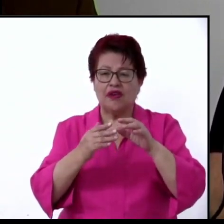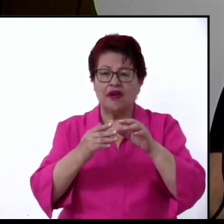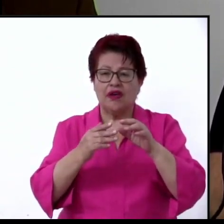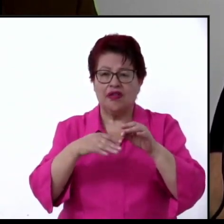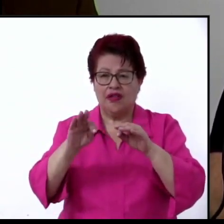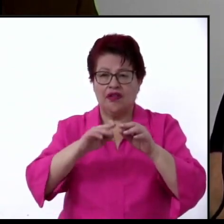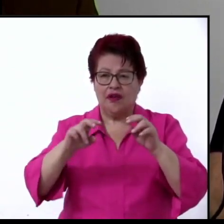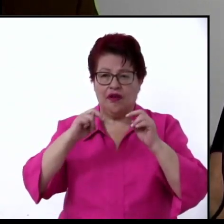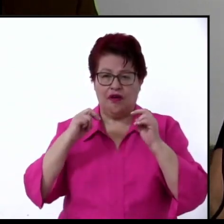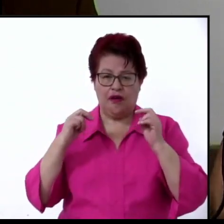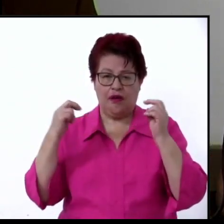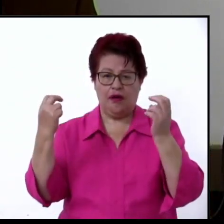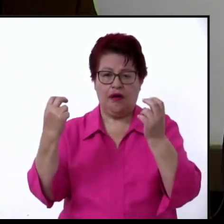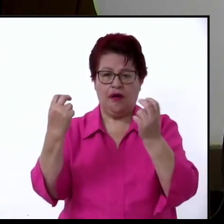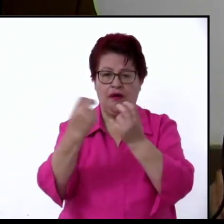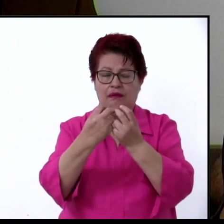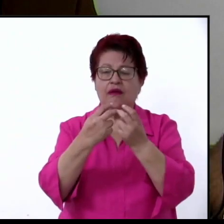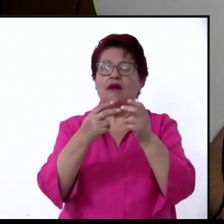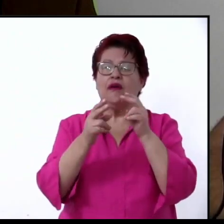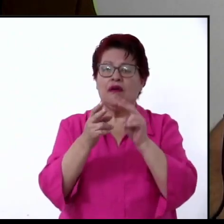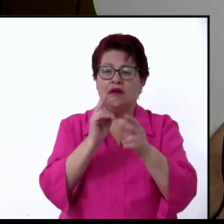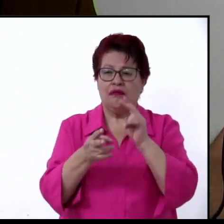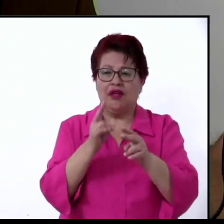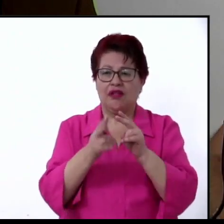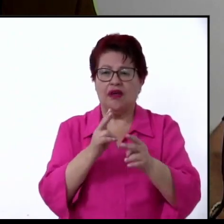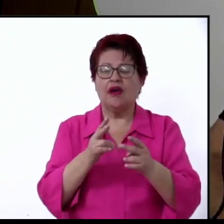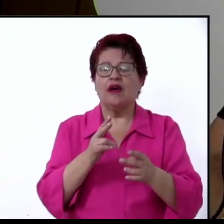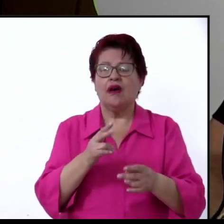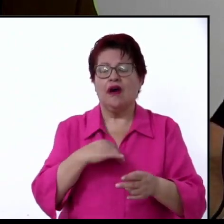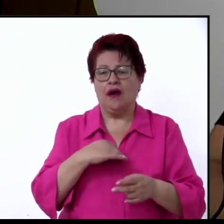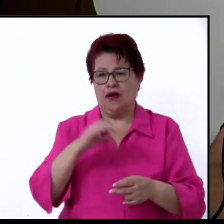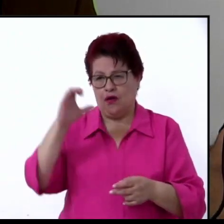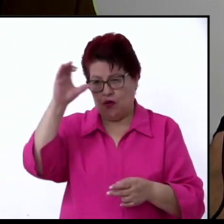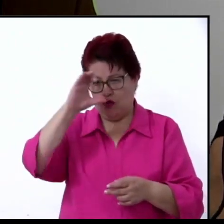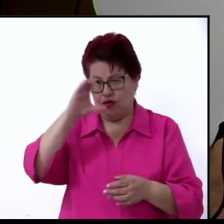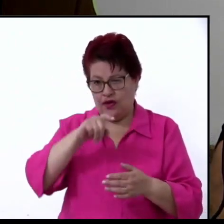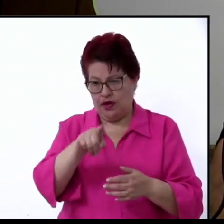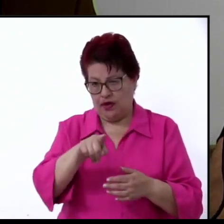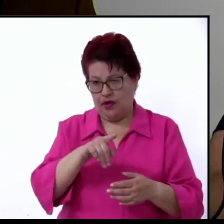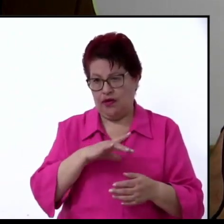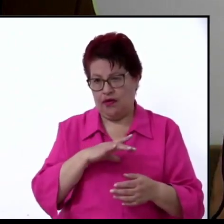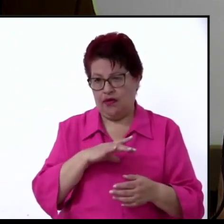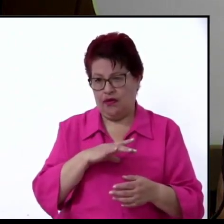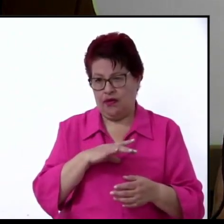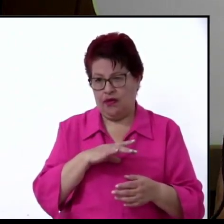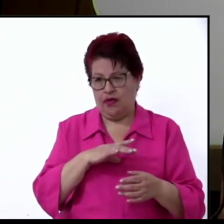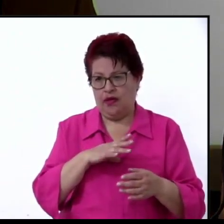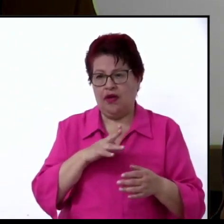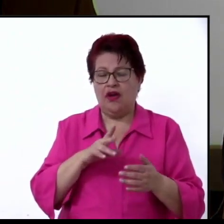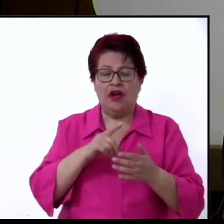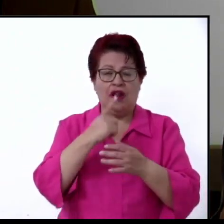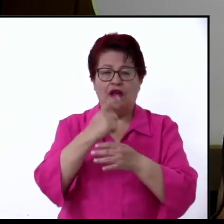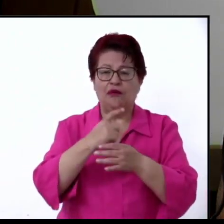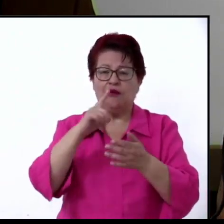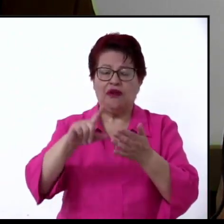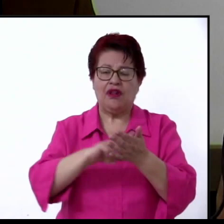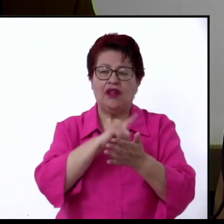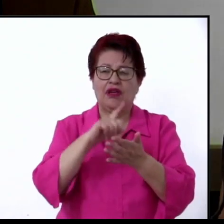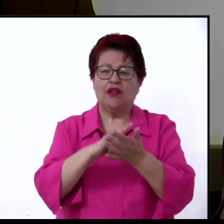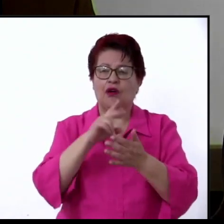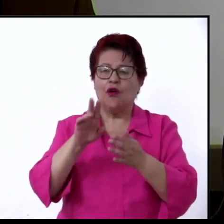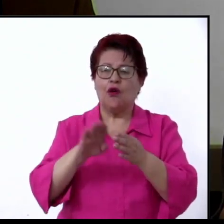poder abonar y avanzar. Tengo conciencia de que tanto la primera legislatura como la